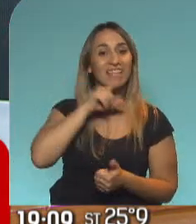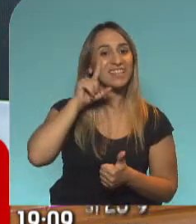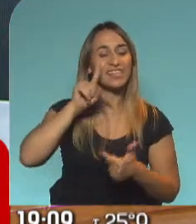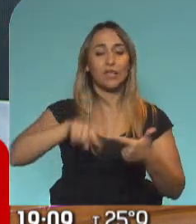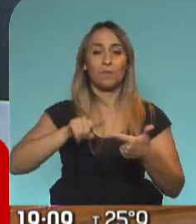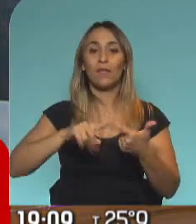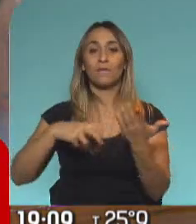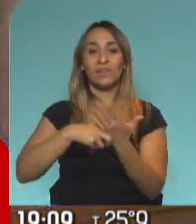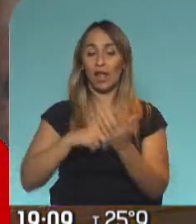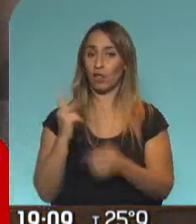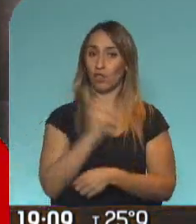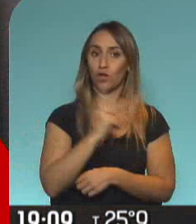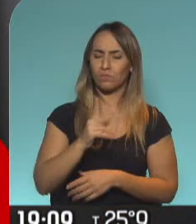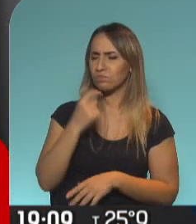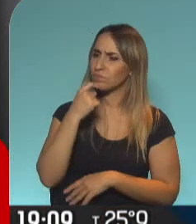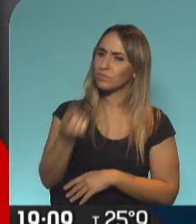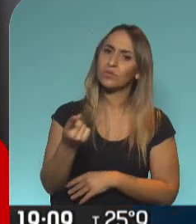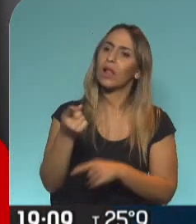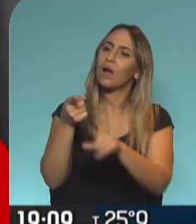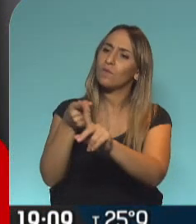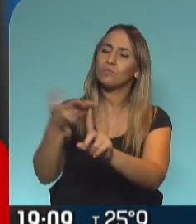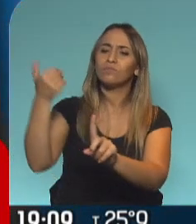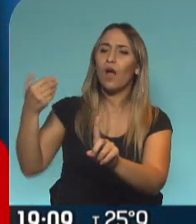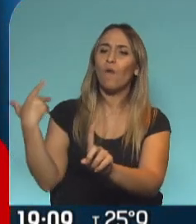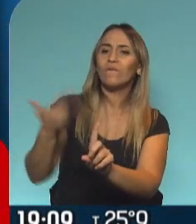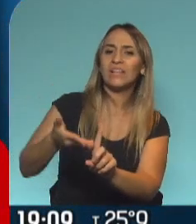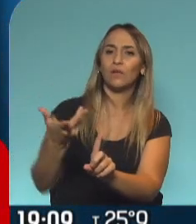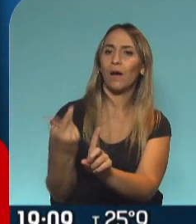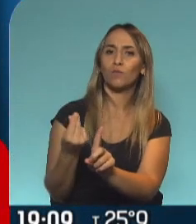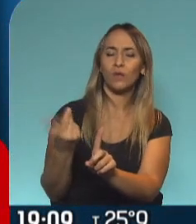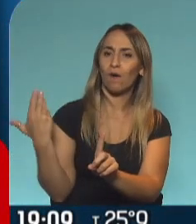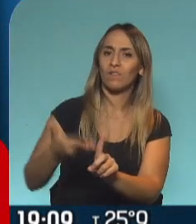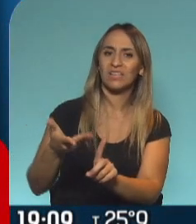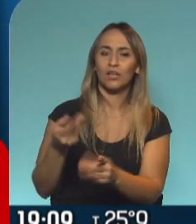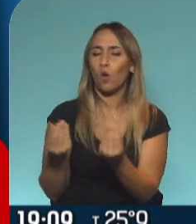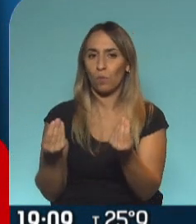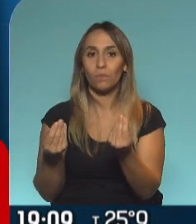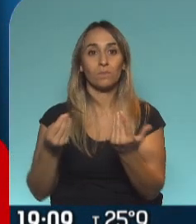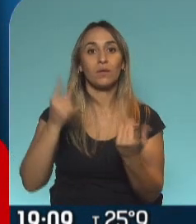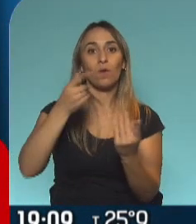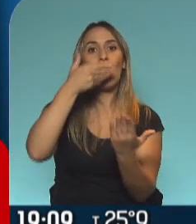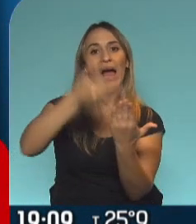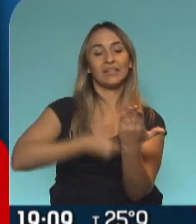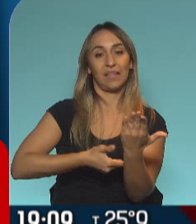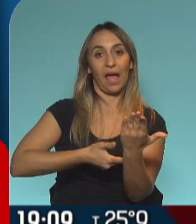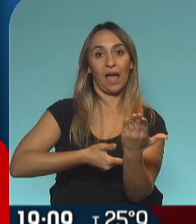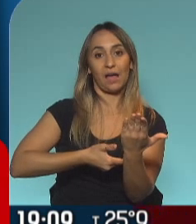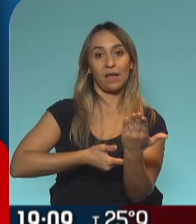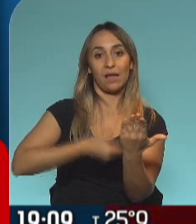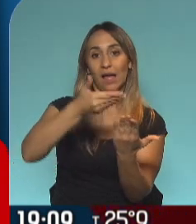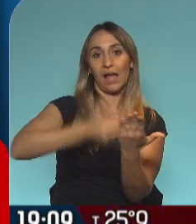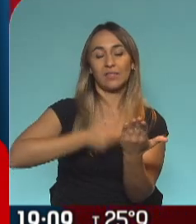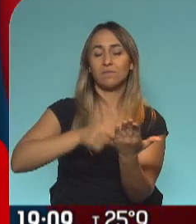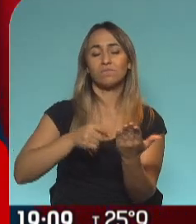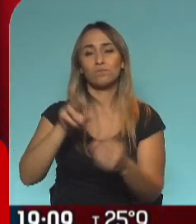le preguntaron cómo había sido aquel ofrecimiento y es esto que estamos viendo aquí, que es el acta. Ella explicó básicamente que